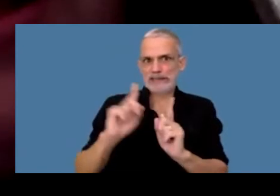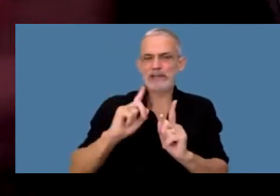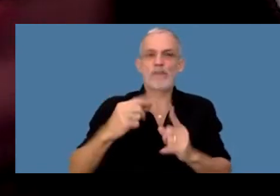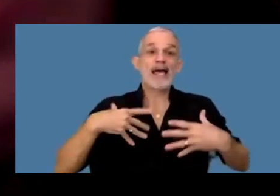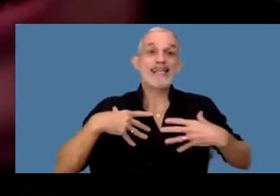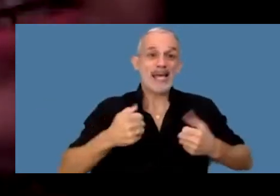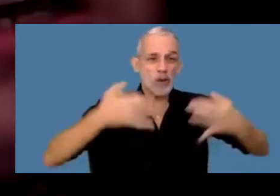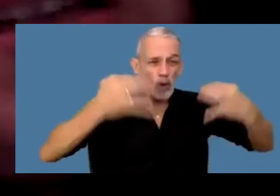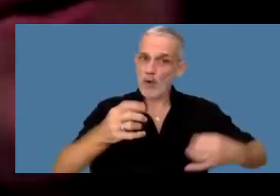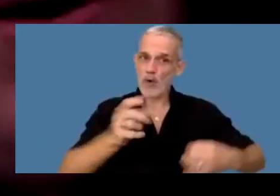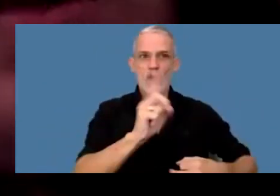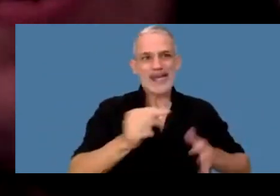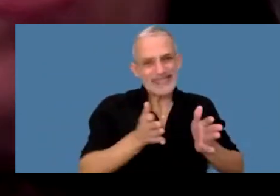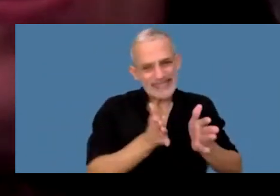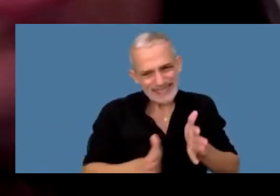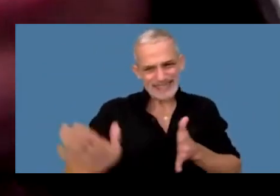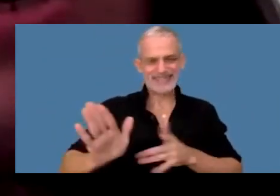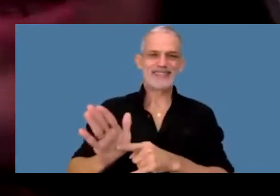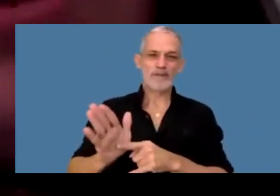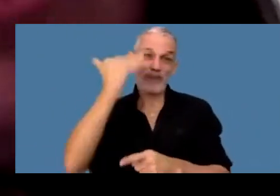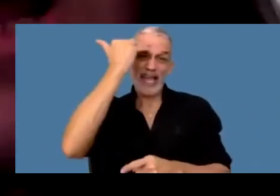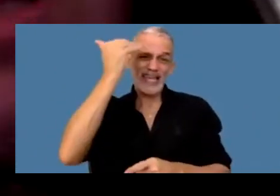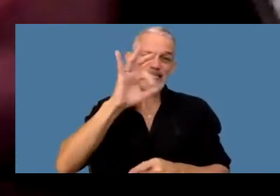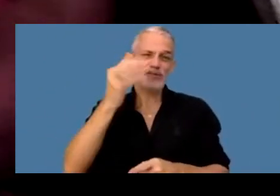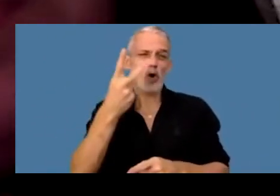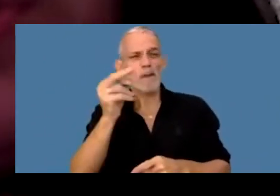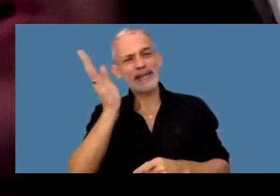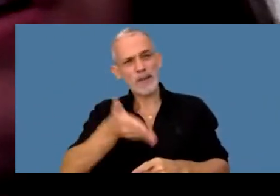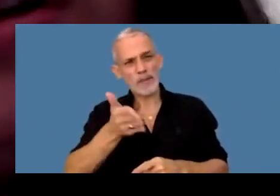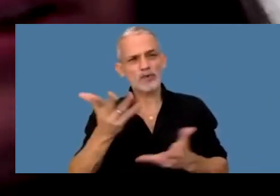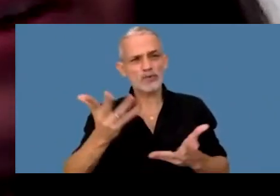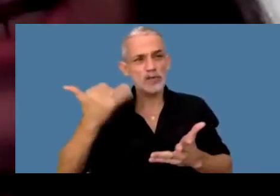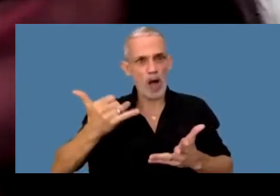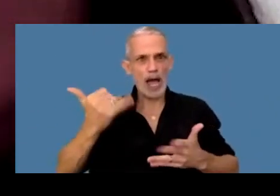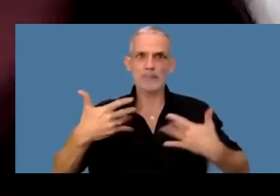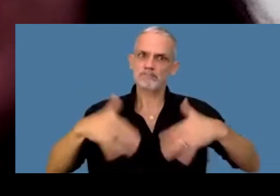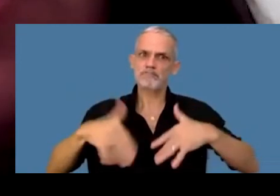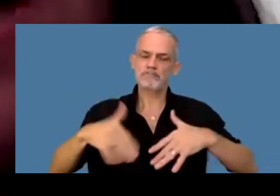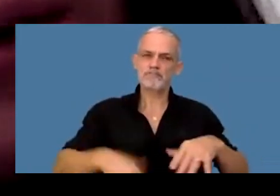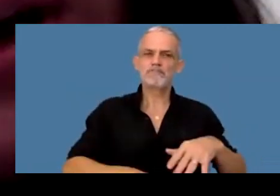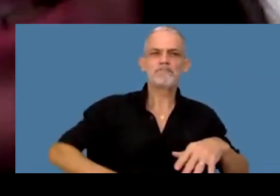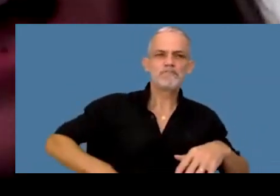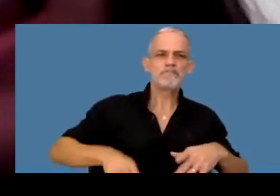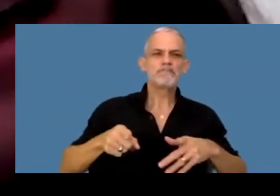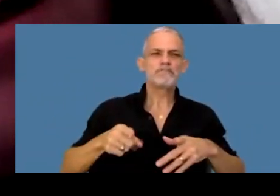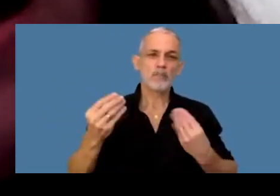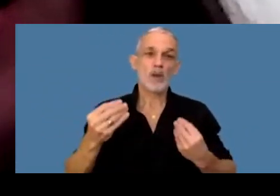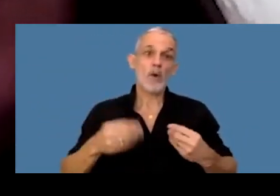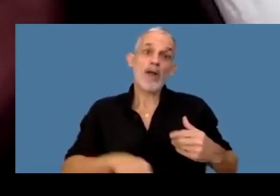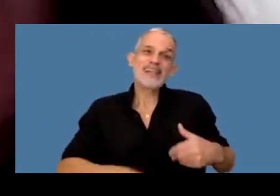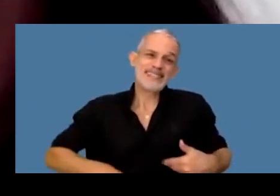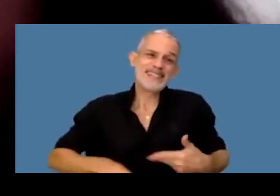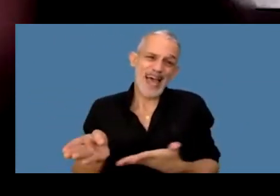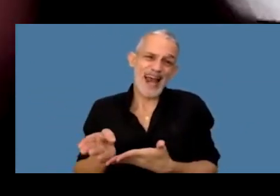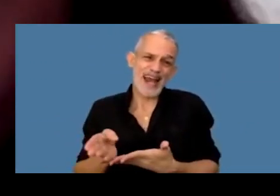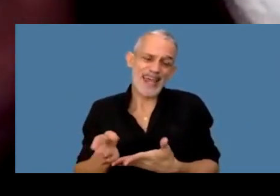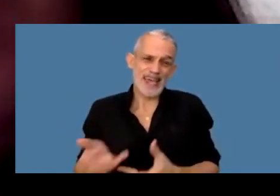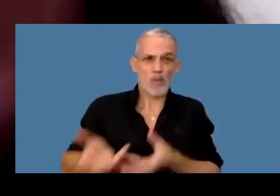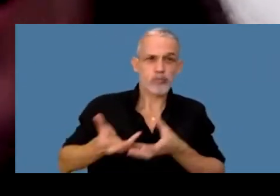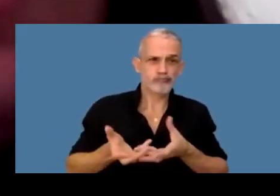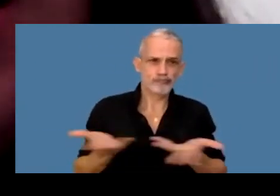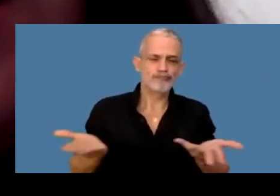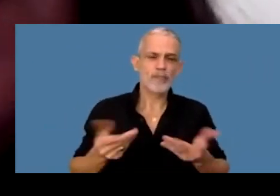acompañamiento diferente basado en la patología o la desviación que pueda aparecer, que puede llegar a ser de un 15 a un